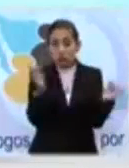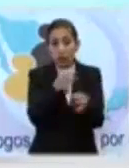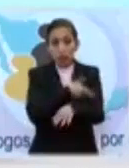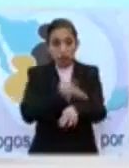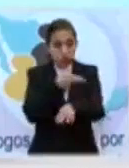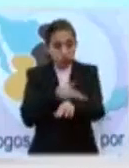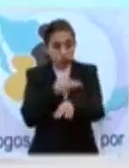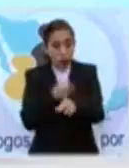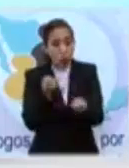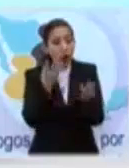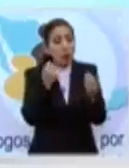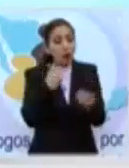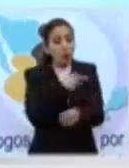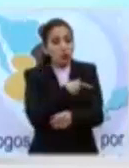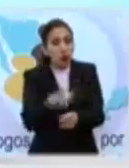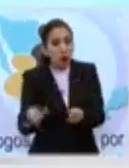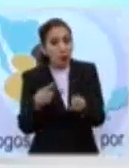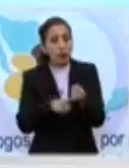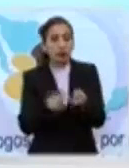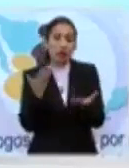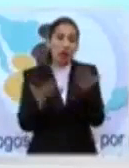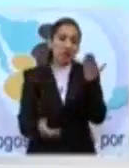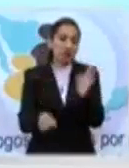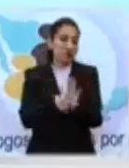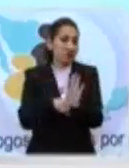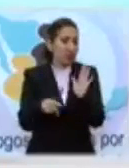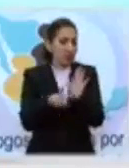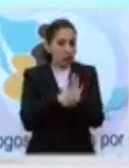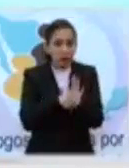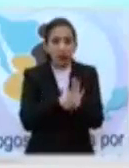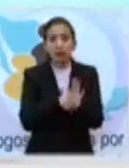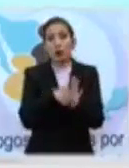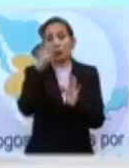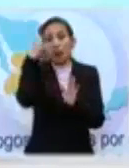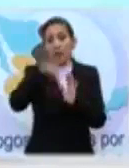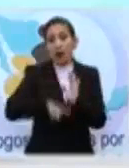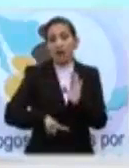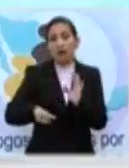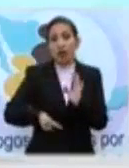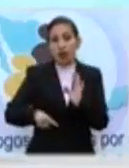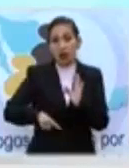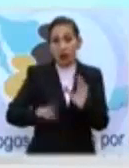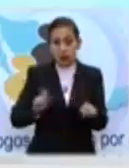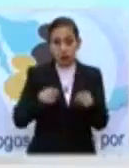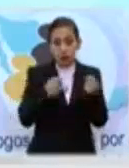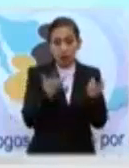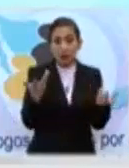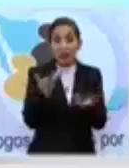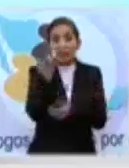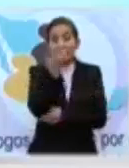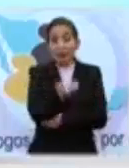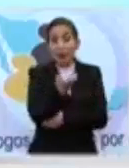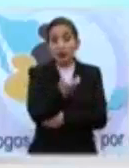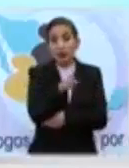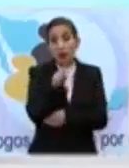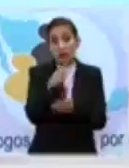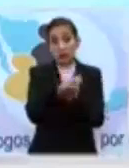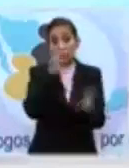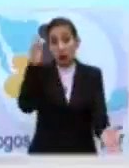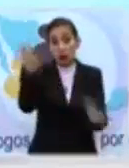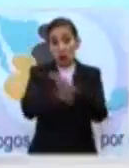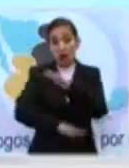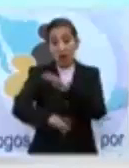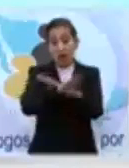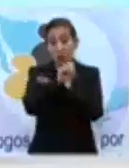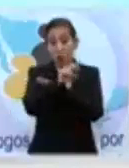medición de la pobreza, con consecuencias muchas veces negativas para el gobierno en turno. Y esto le ha dado una enorme solidez